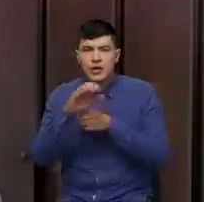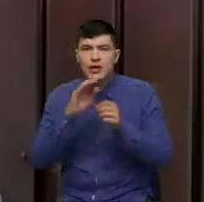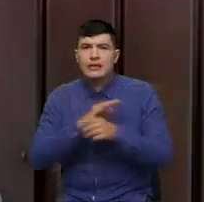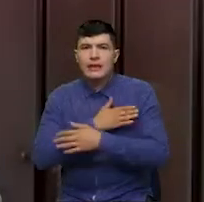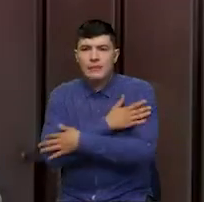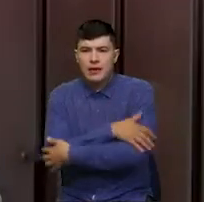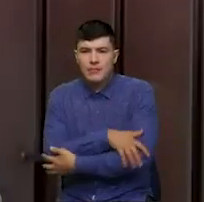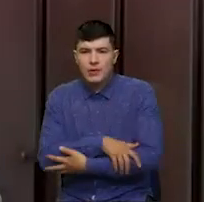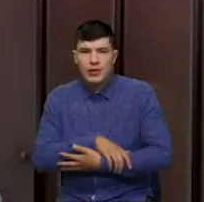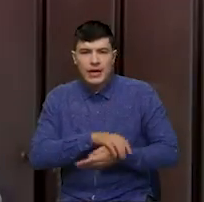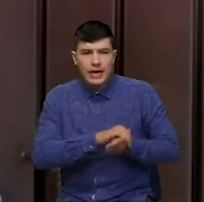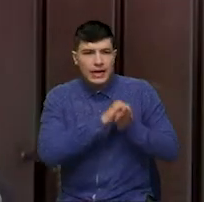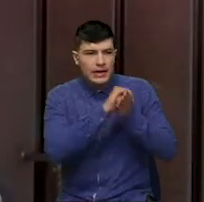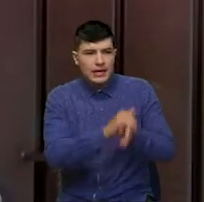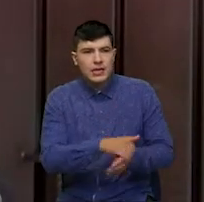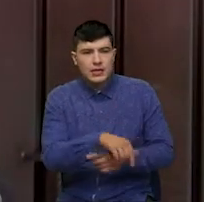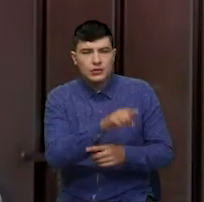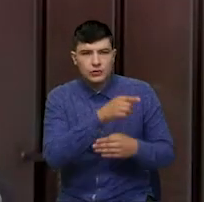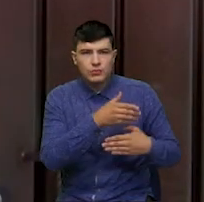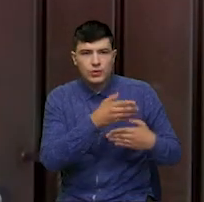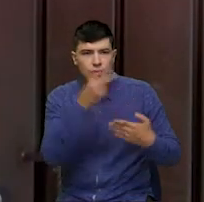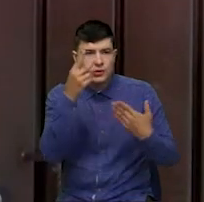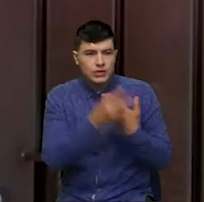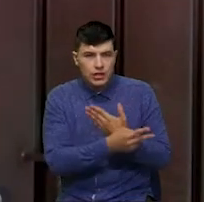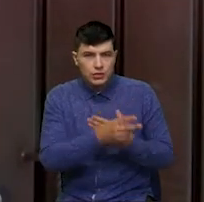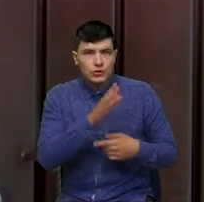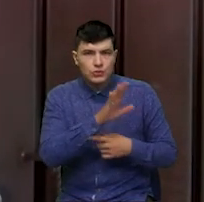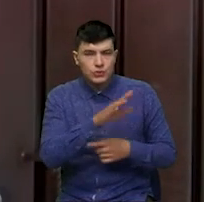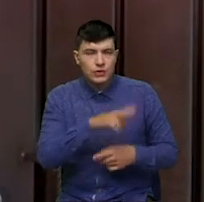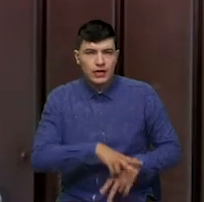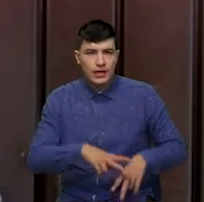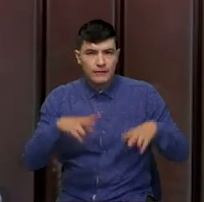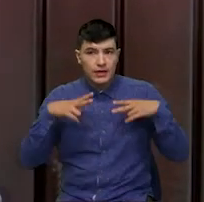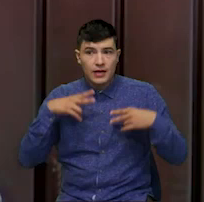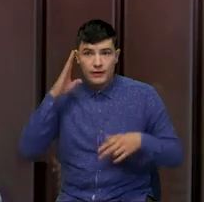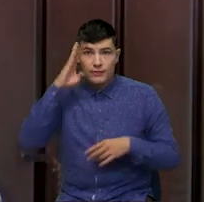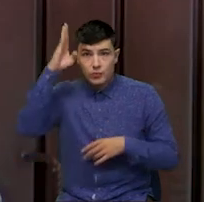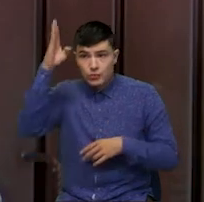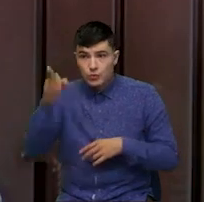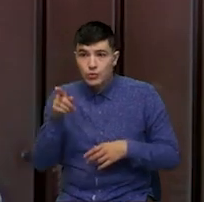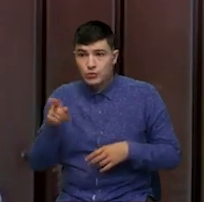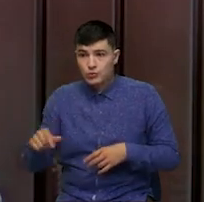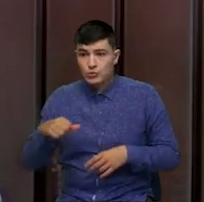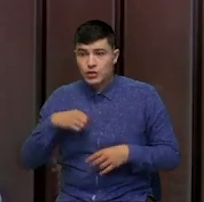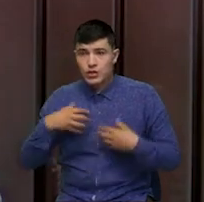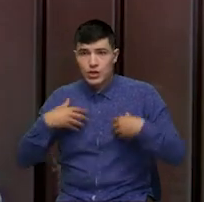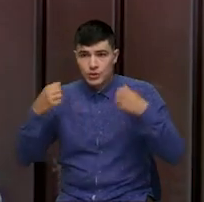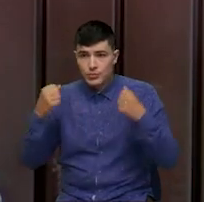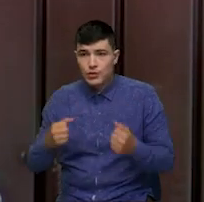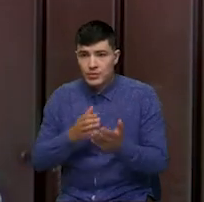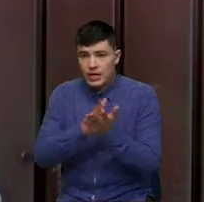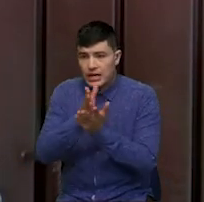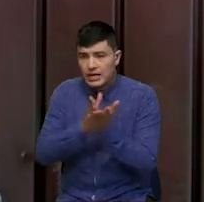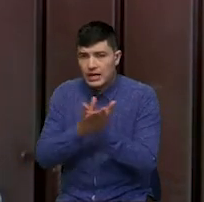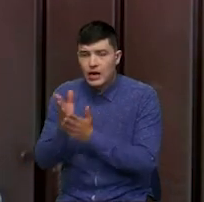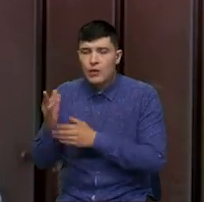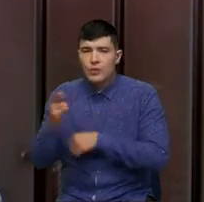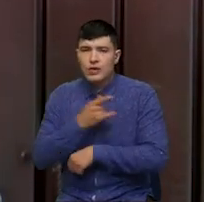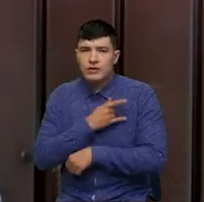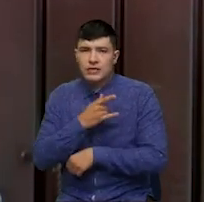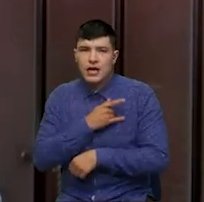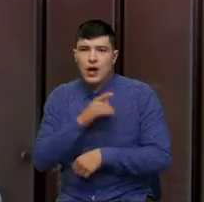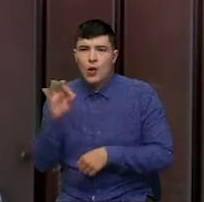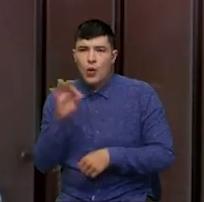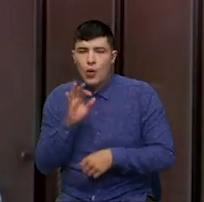en el proceso del proyecto de vida para estos chicos, ya que en un futuro cercano van a tener sus propias carreras universitarias o van